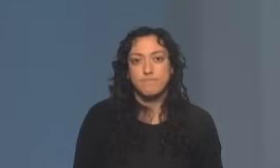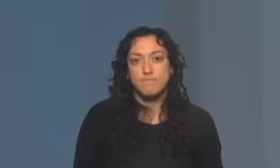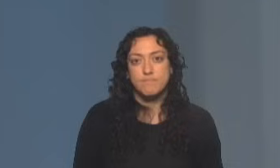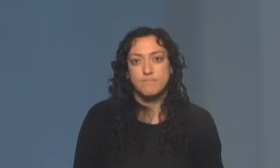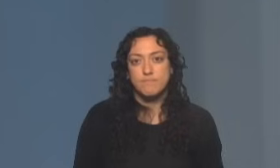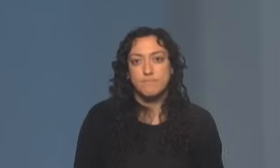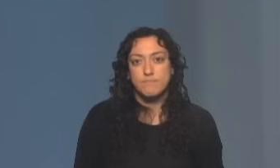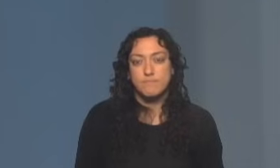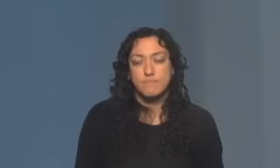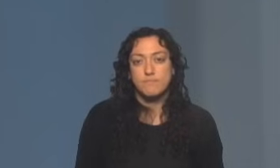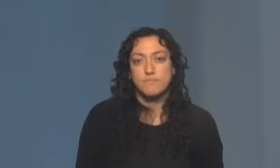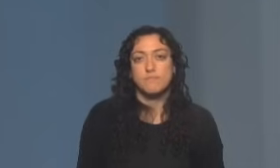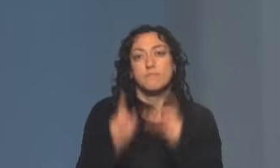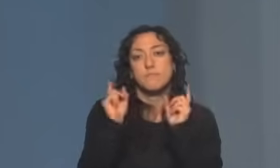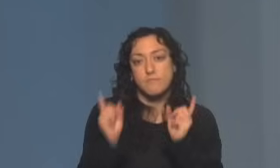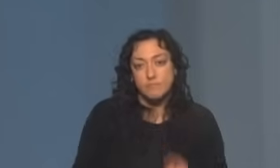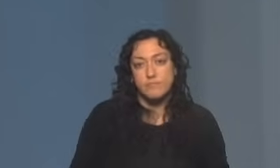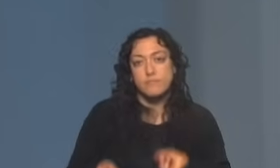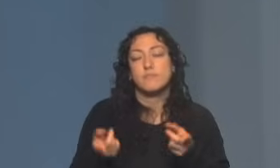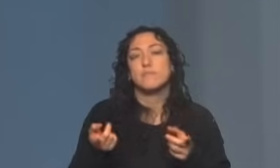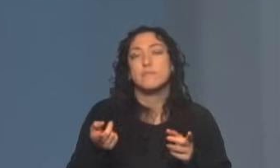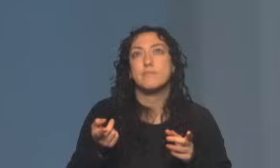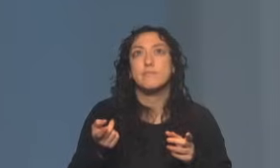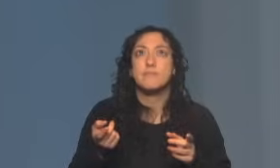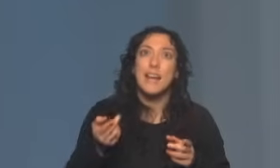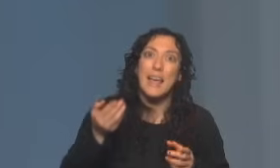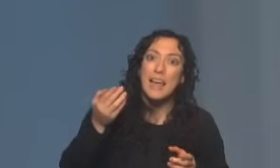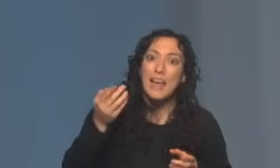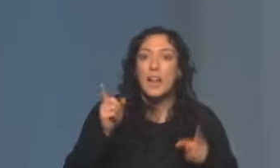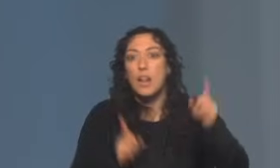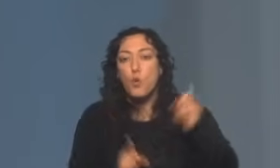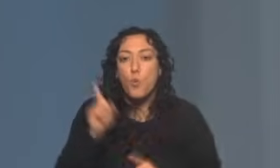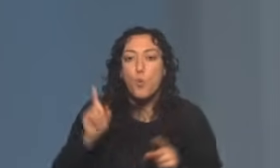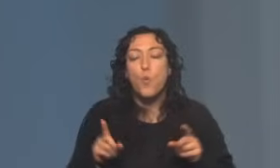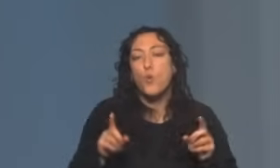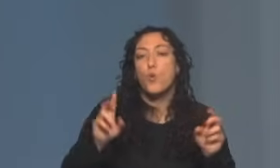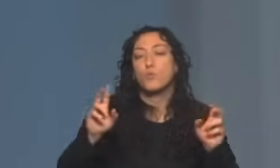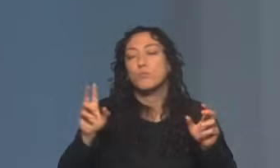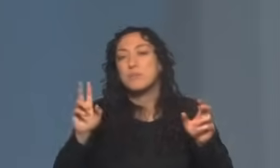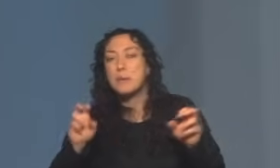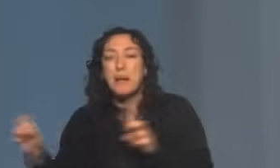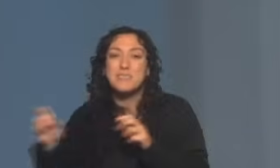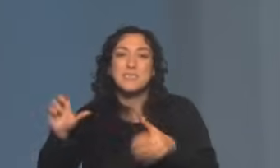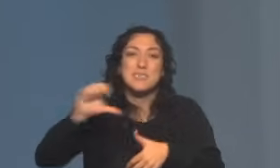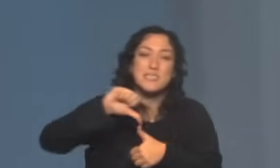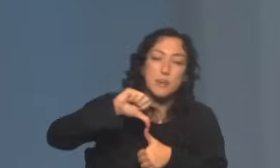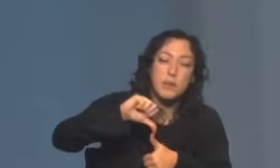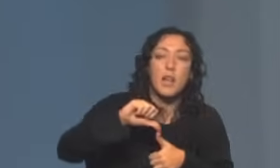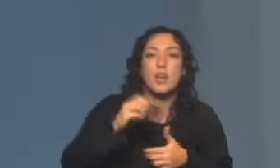También, efectivamente, para algún tipo de equilibrios en el mundo centroamericano, ¿cierto? Está